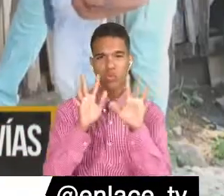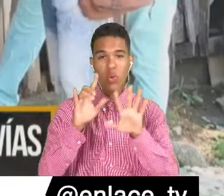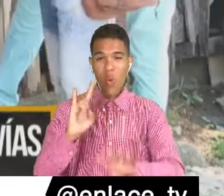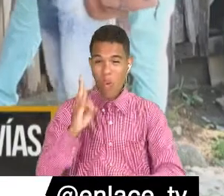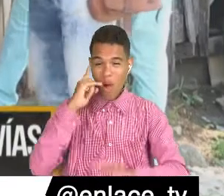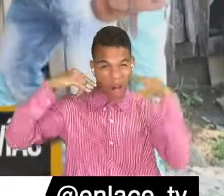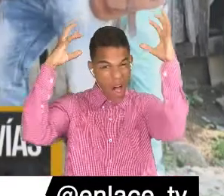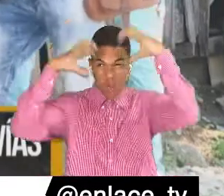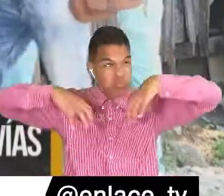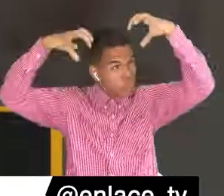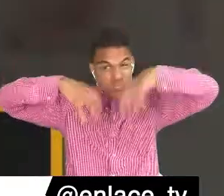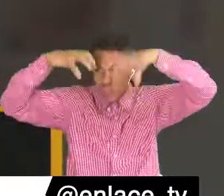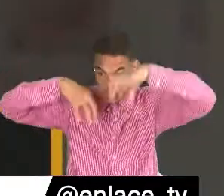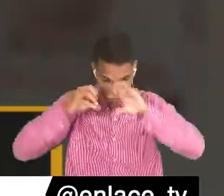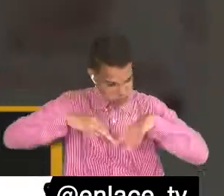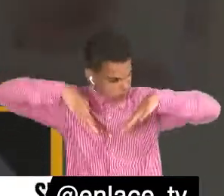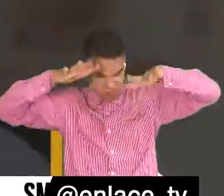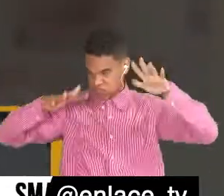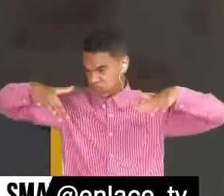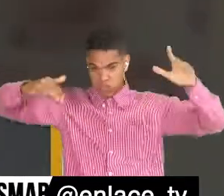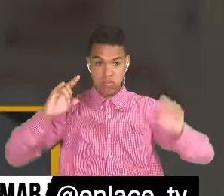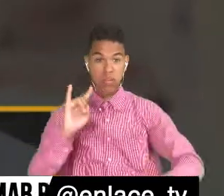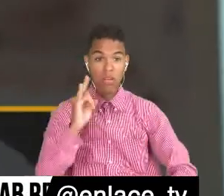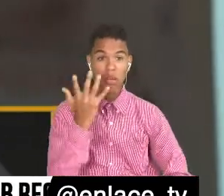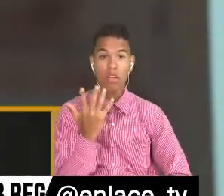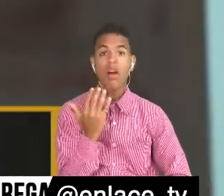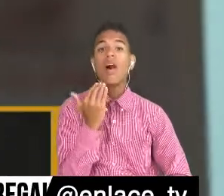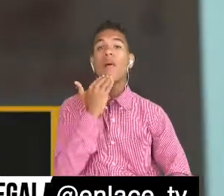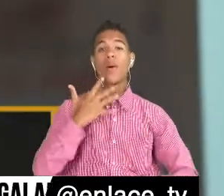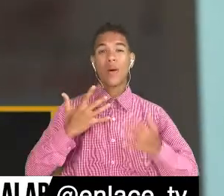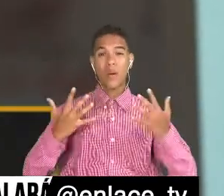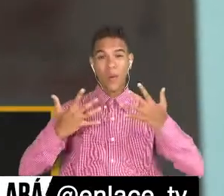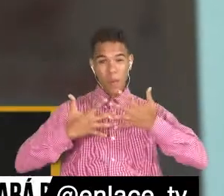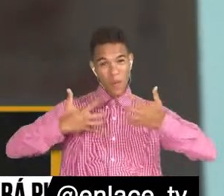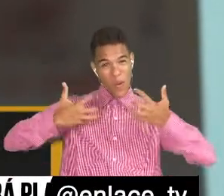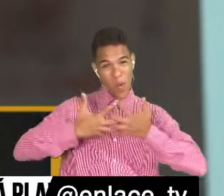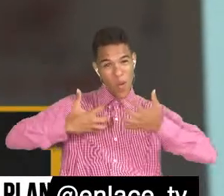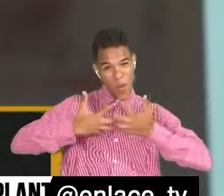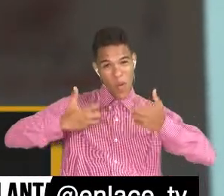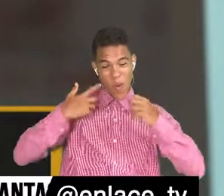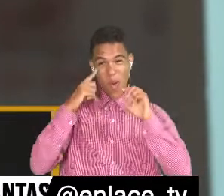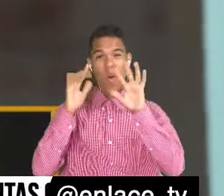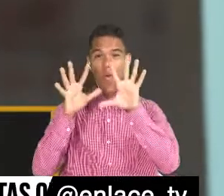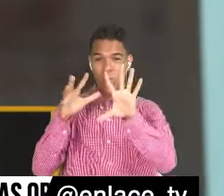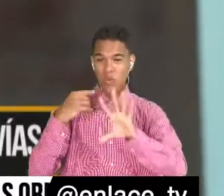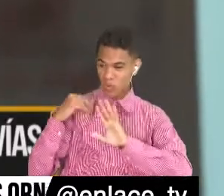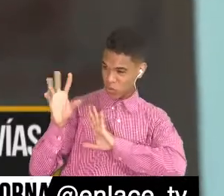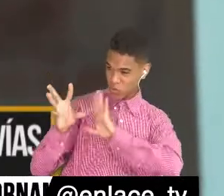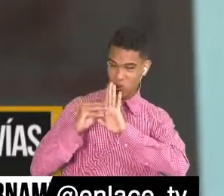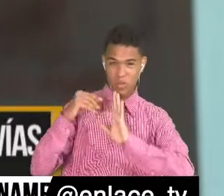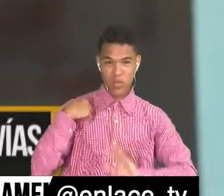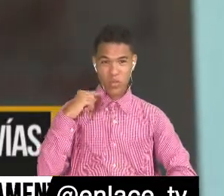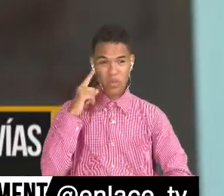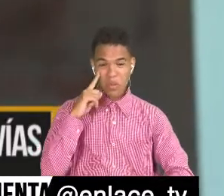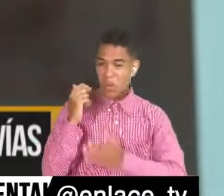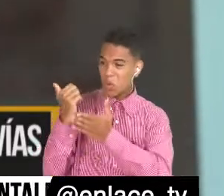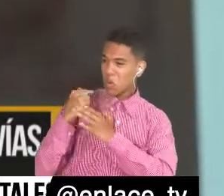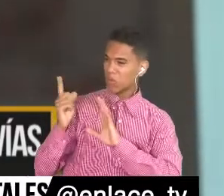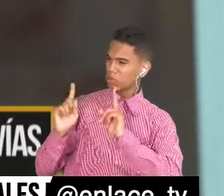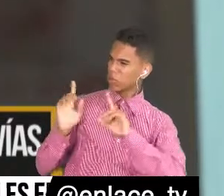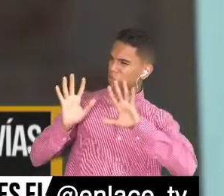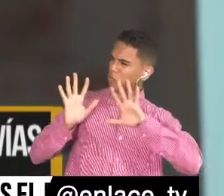inundación. Sí, muchas veces han sucedido, por lo menos lo que sucedió en Mocoase, es algo que nos va a ayudar mucho, que lo